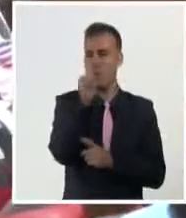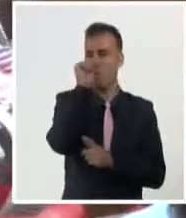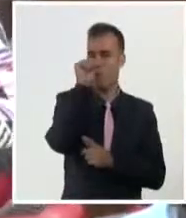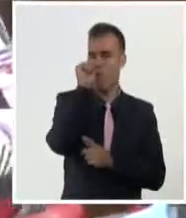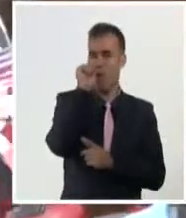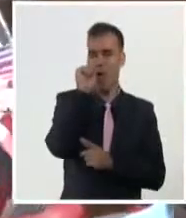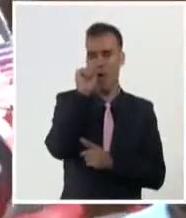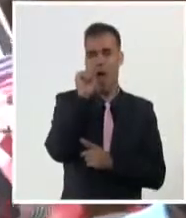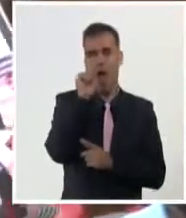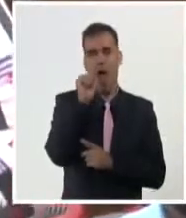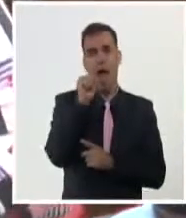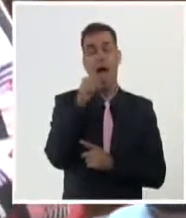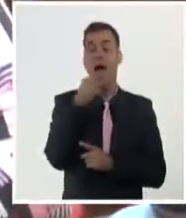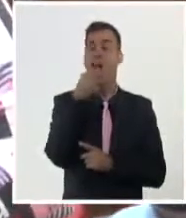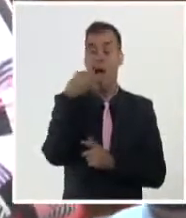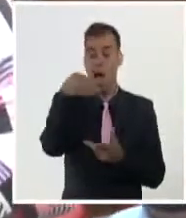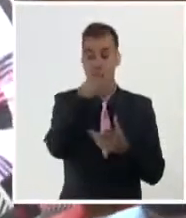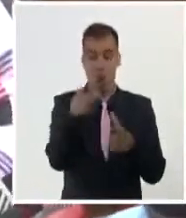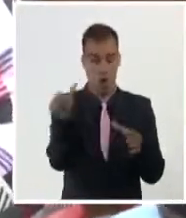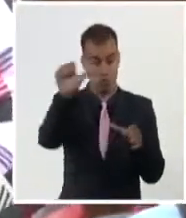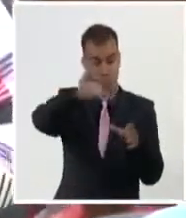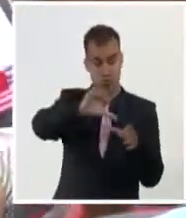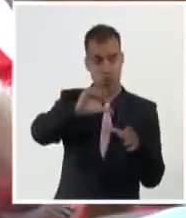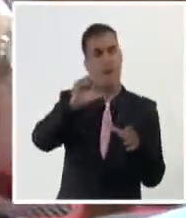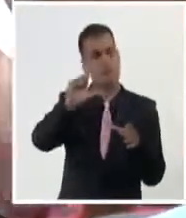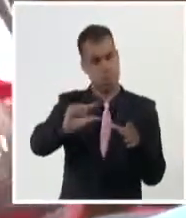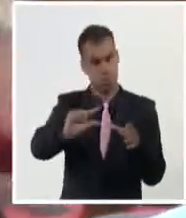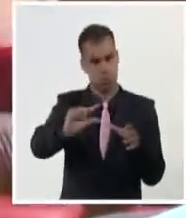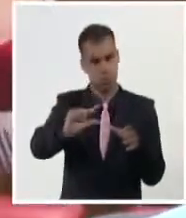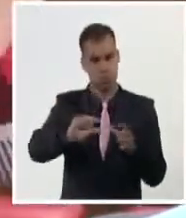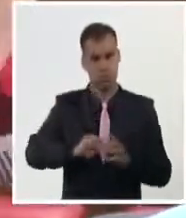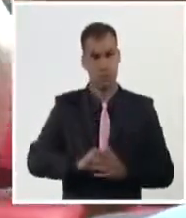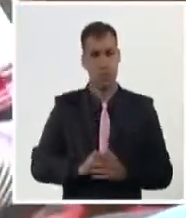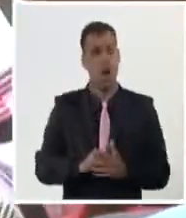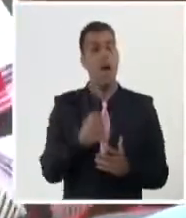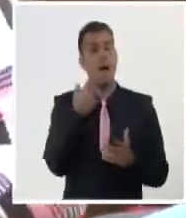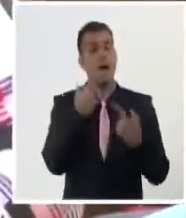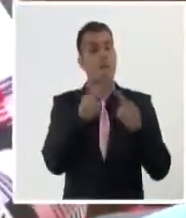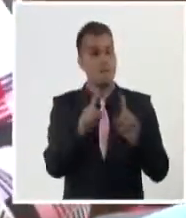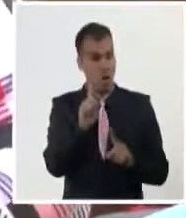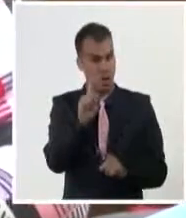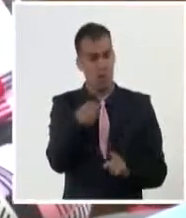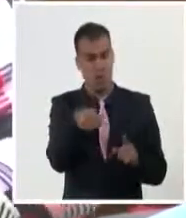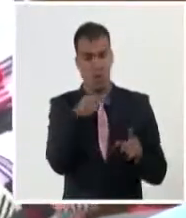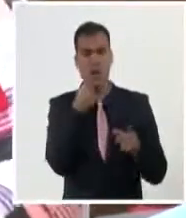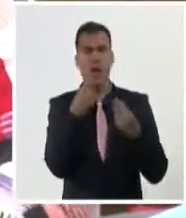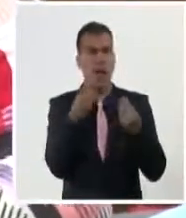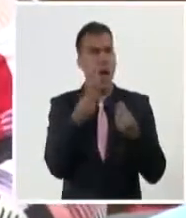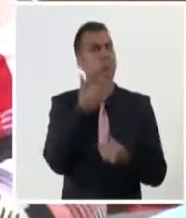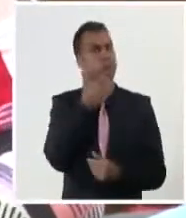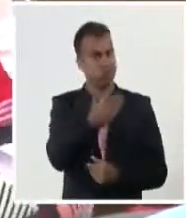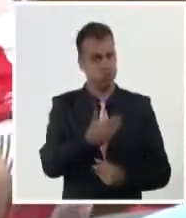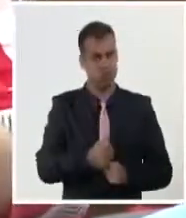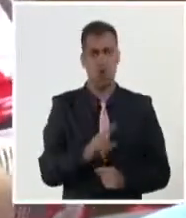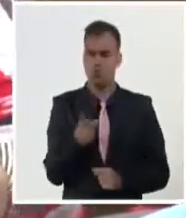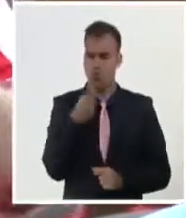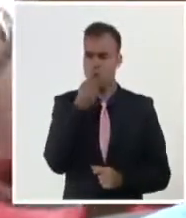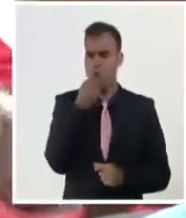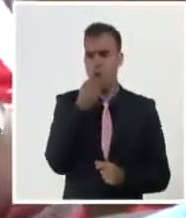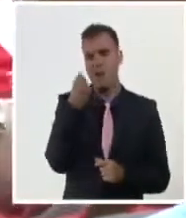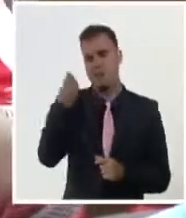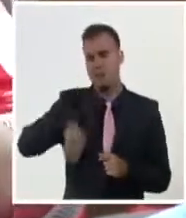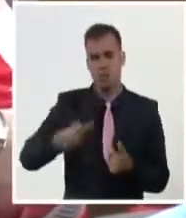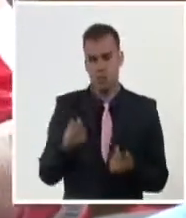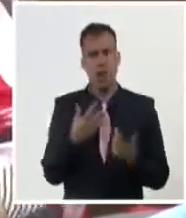La diversificación de productos. Logramos introducir 4 surtidos nuevos para la exportación.